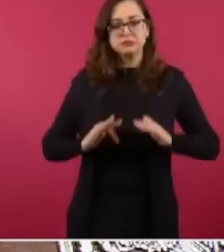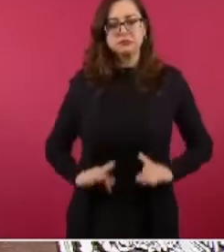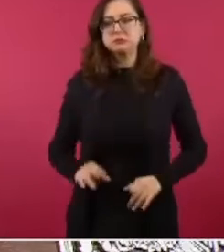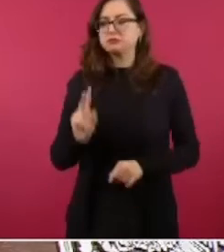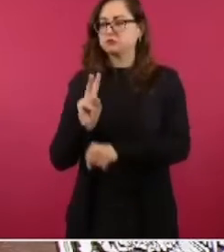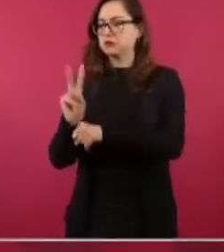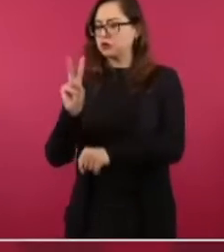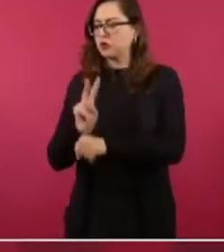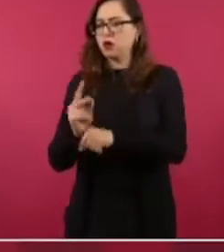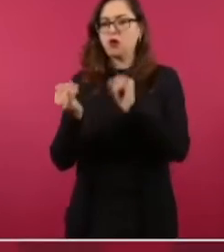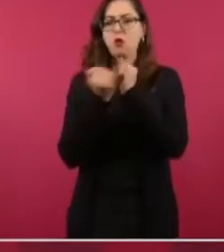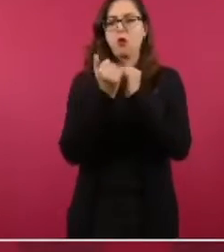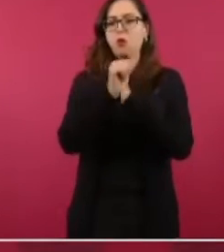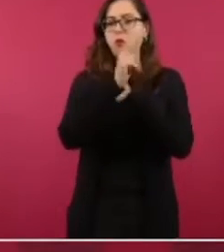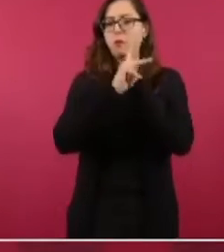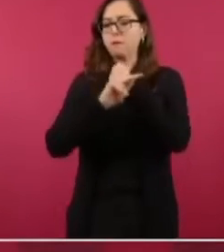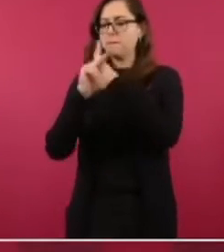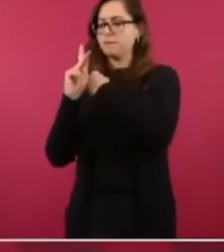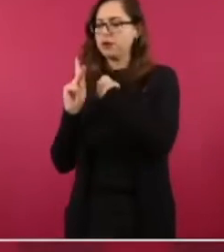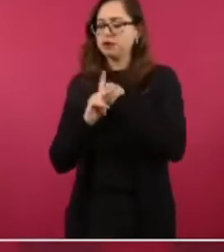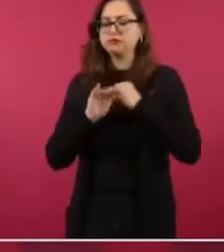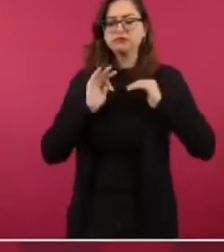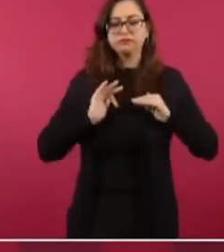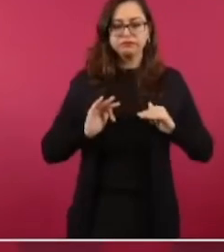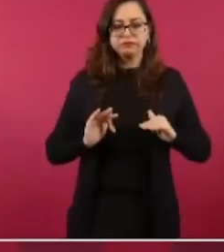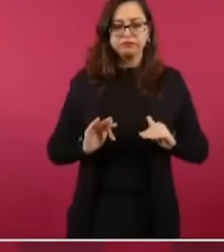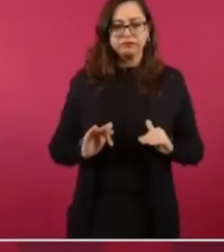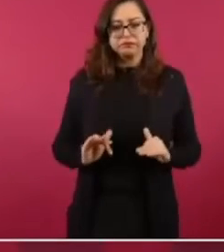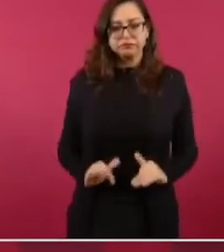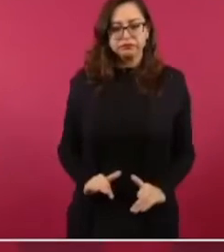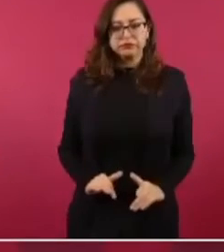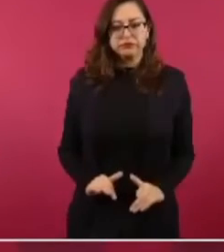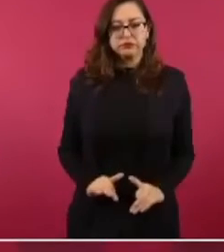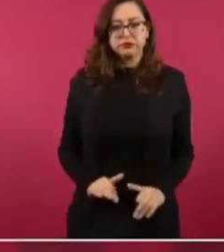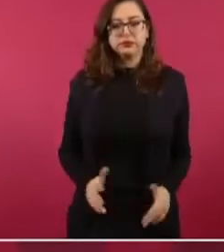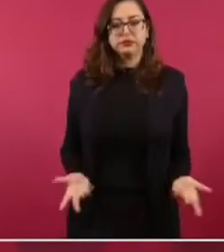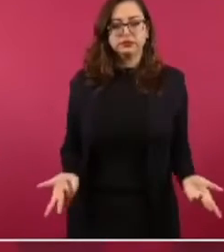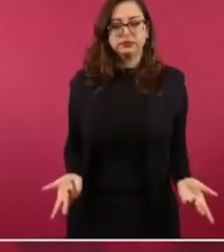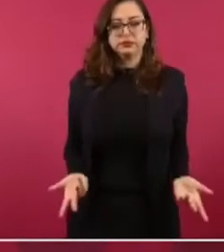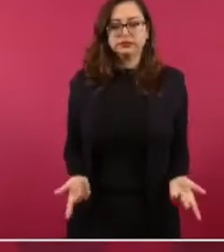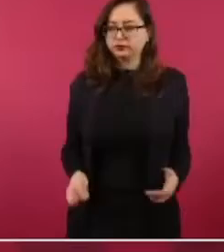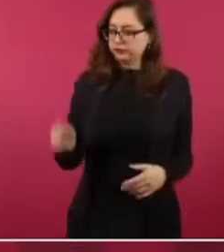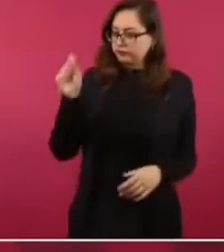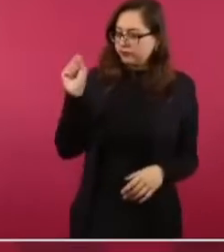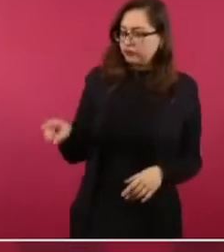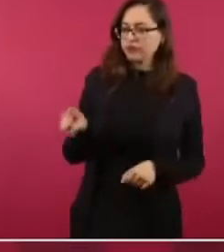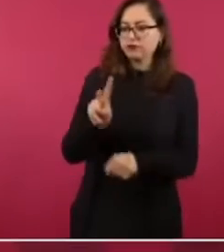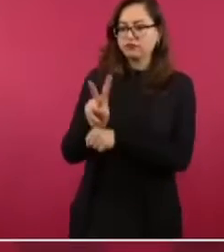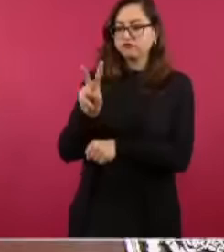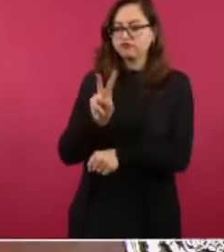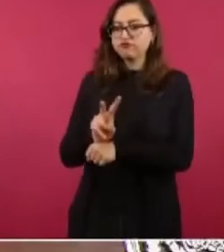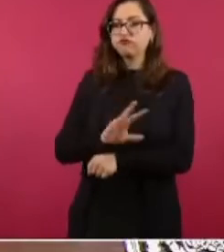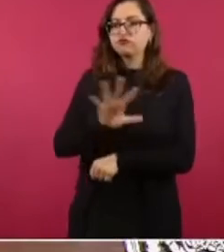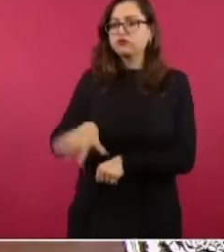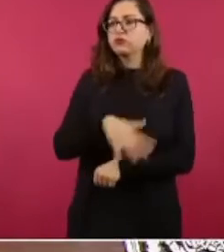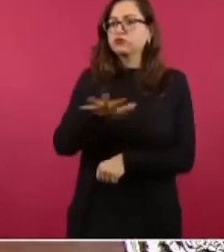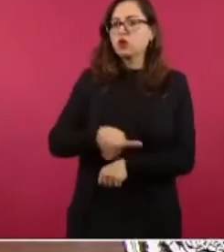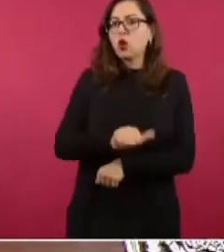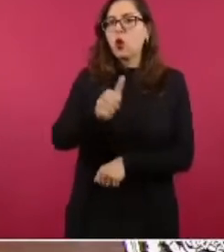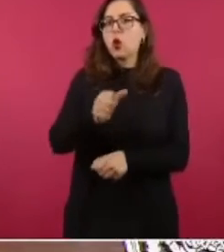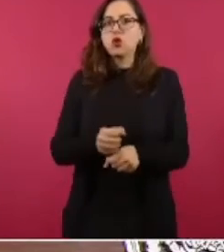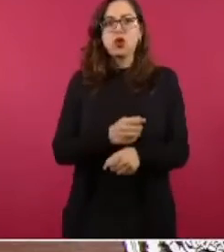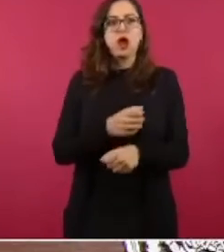y que sean los mismos venezolanos los que busquen opciones, los que busquen